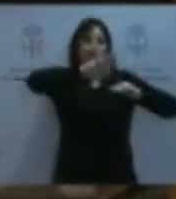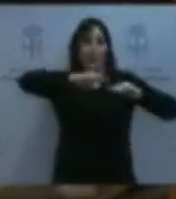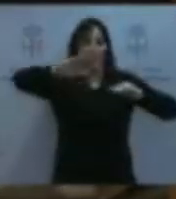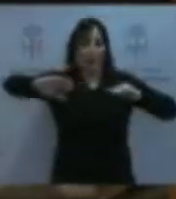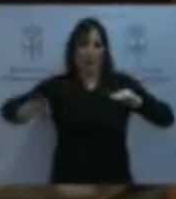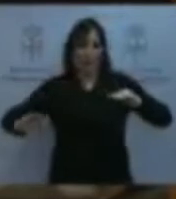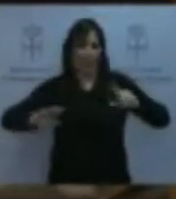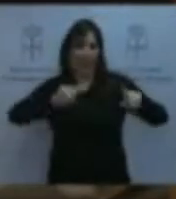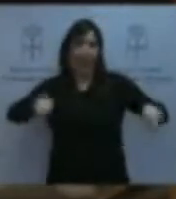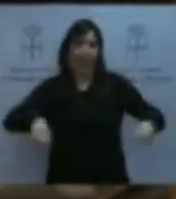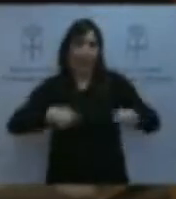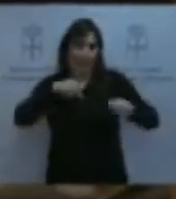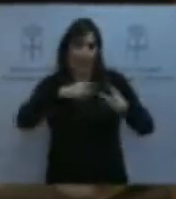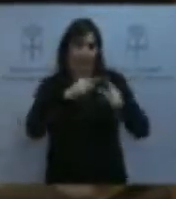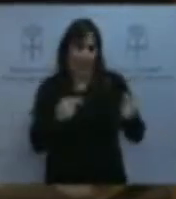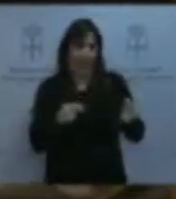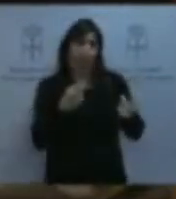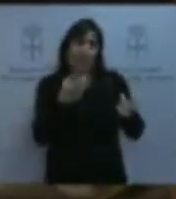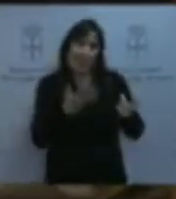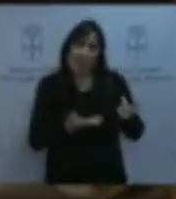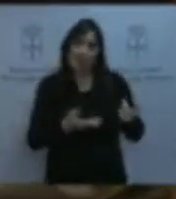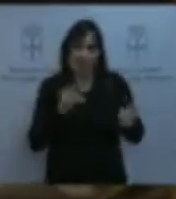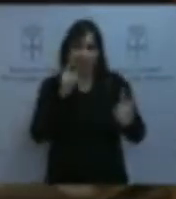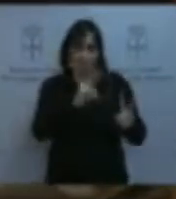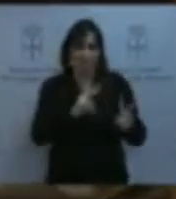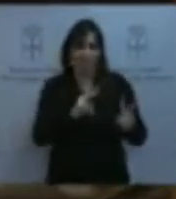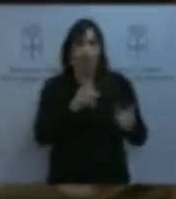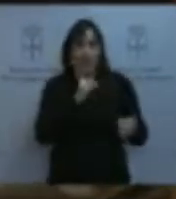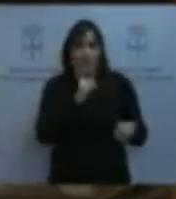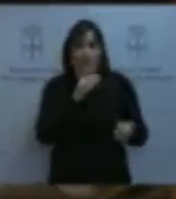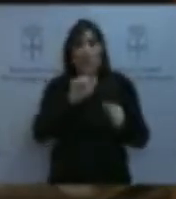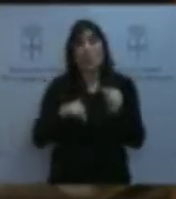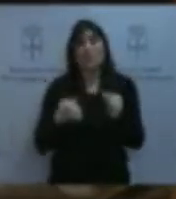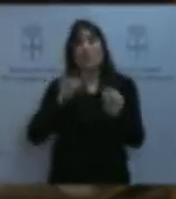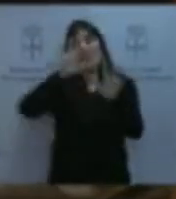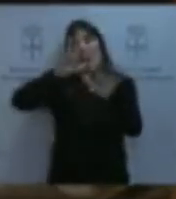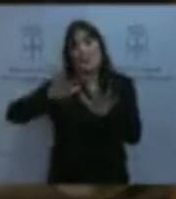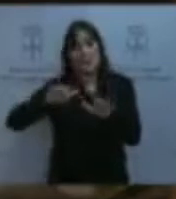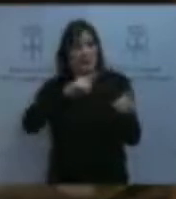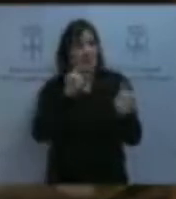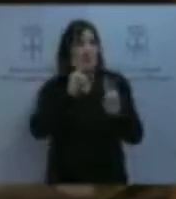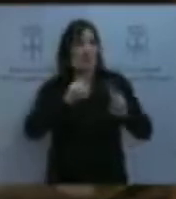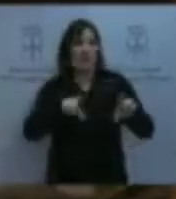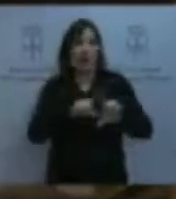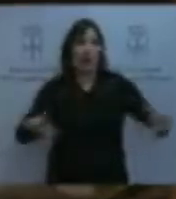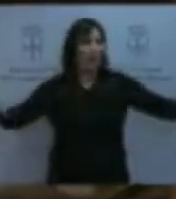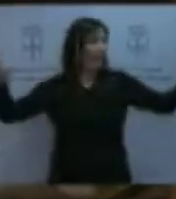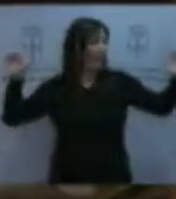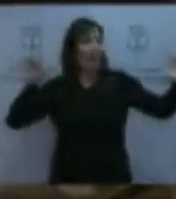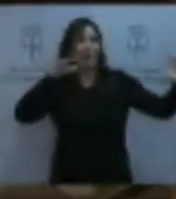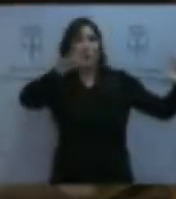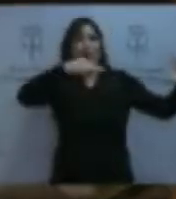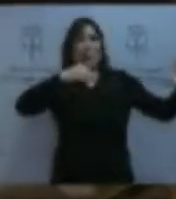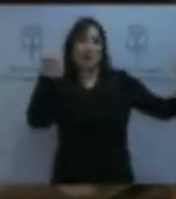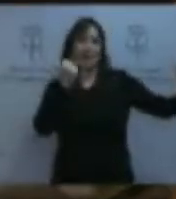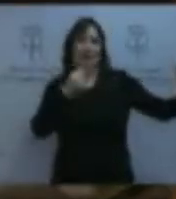representación, vamos a decir, pública, porque si no al final la nevada pues quedará para usted como fondo para los discursos de Navidad. Y aquí es donde yo quiero entrar para la cuestión